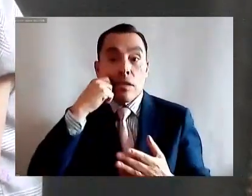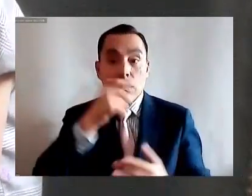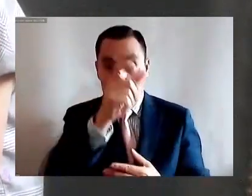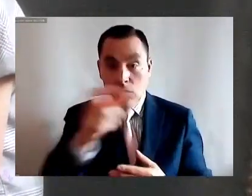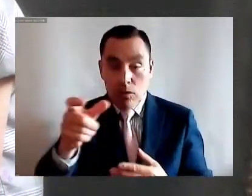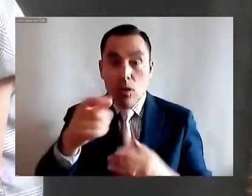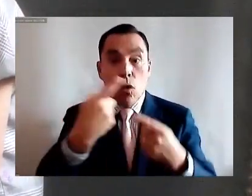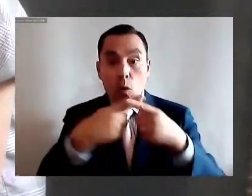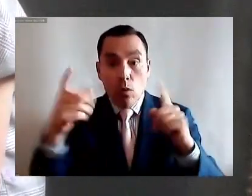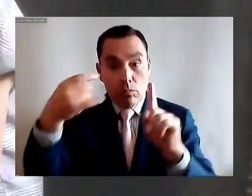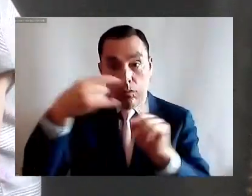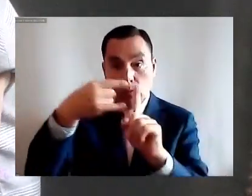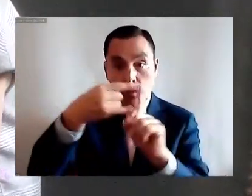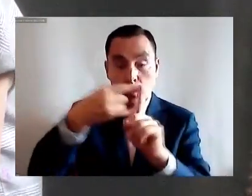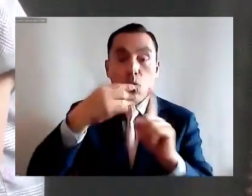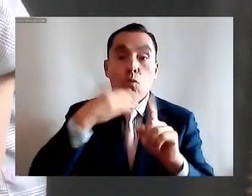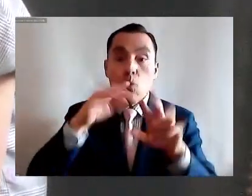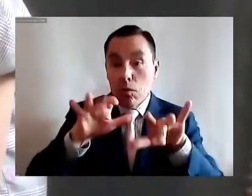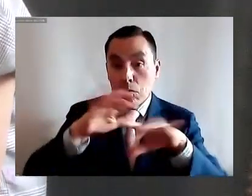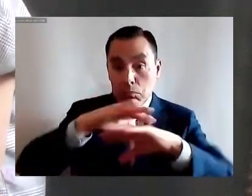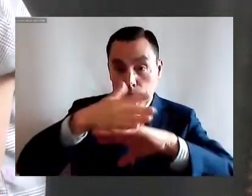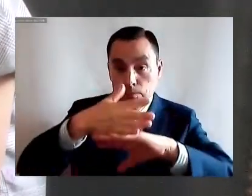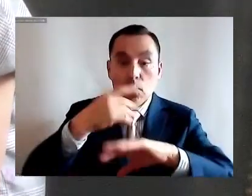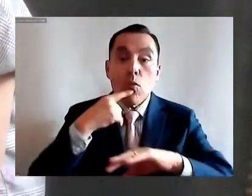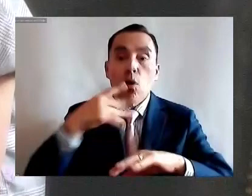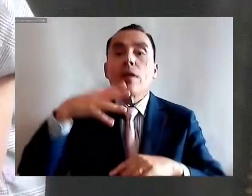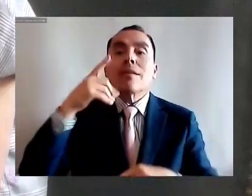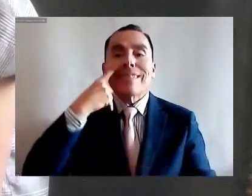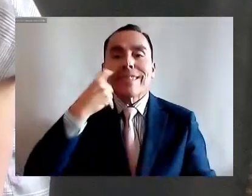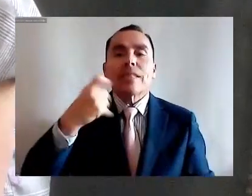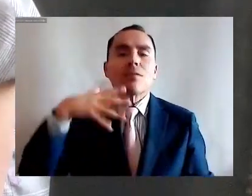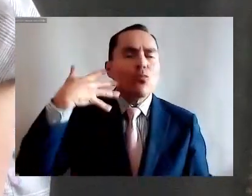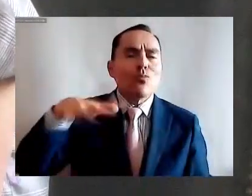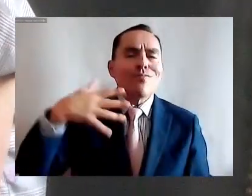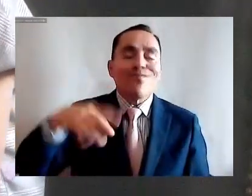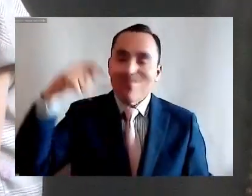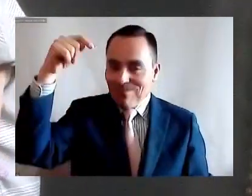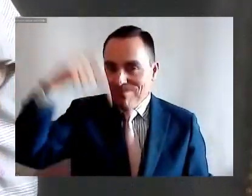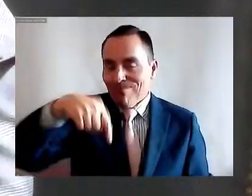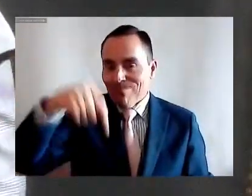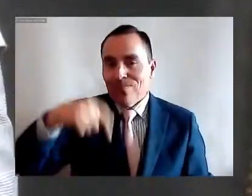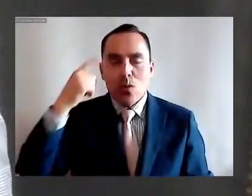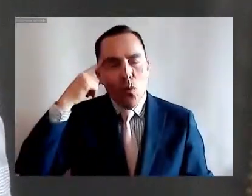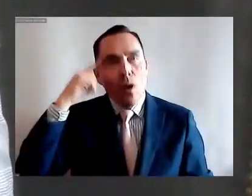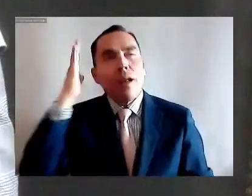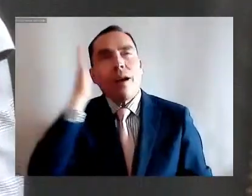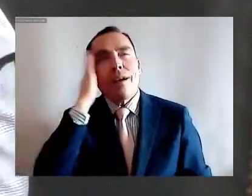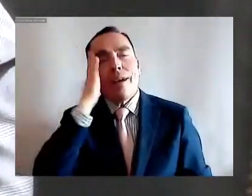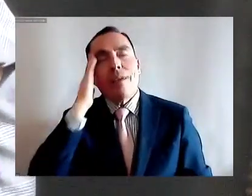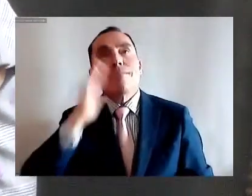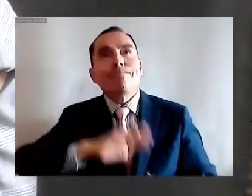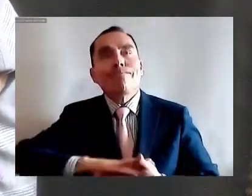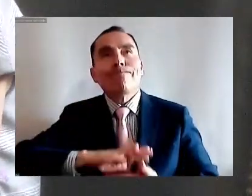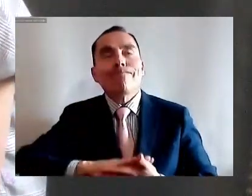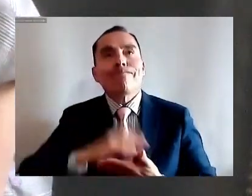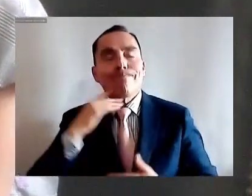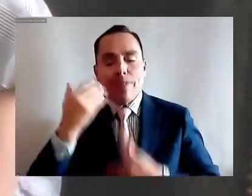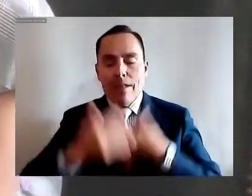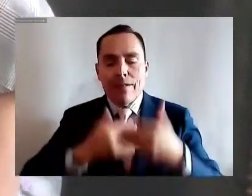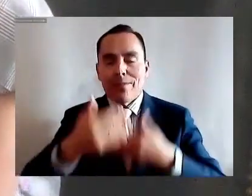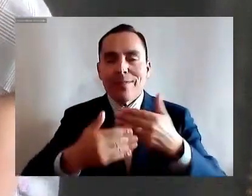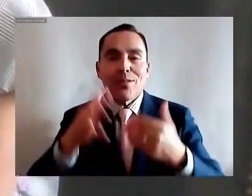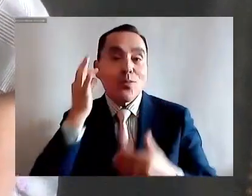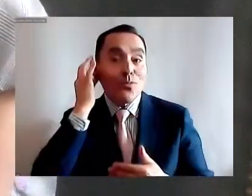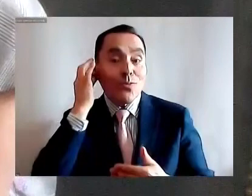virtual, en este día tan importante en que lo que queremos es celebrar los avances de las mujeres y a la vez reflexionar